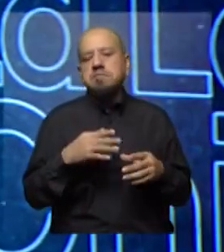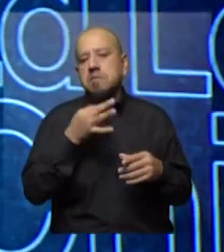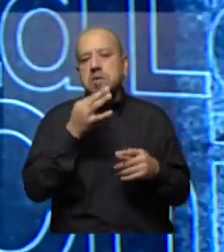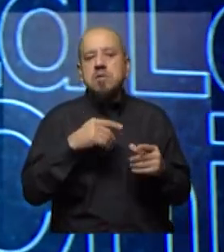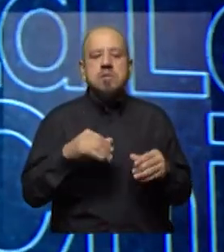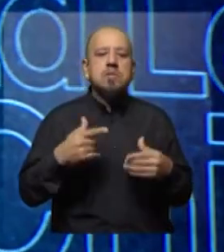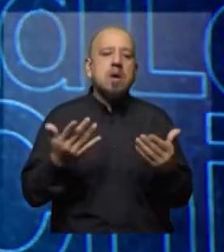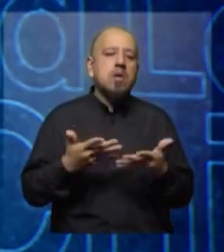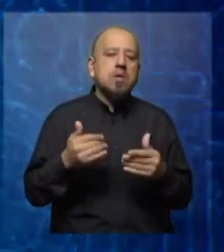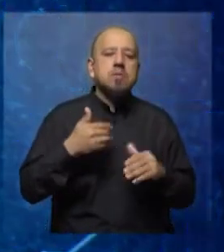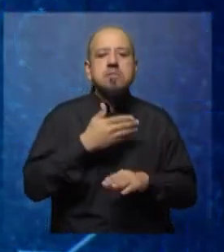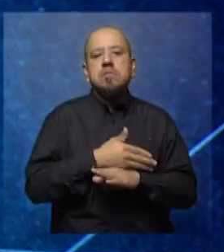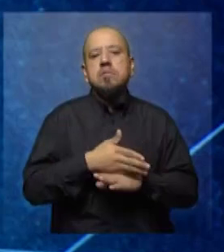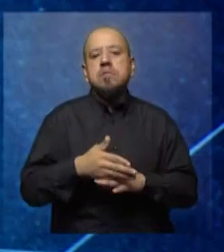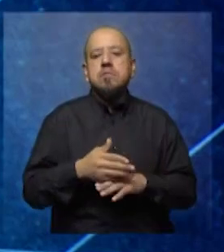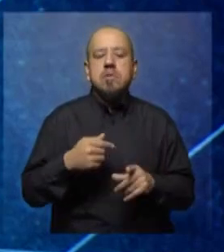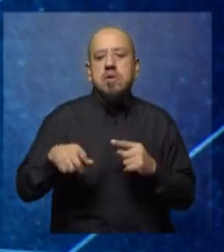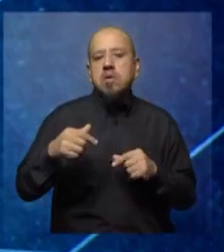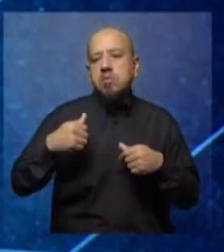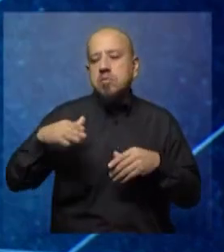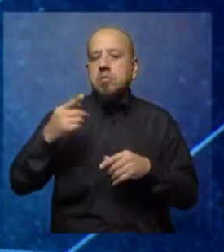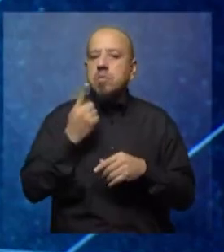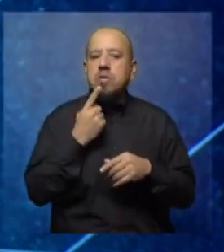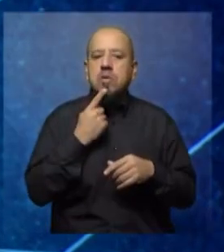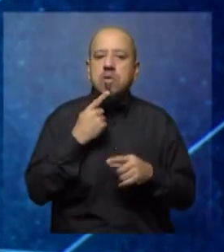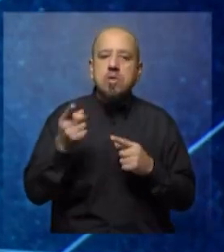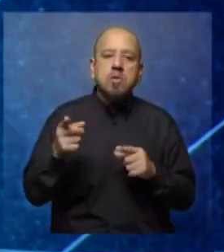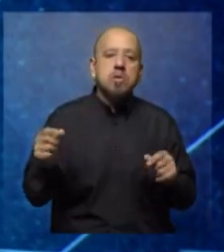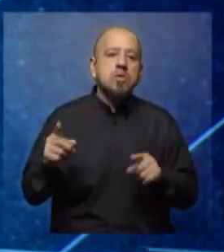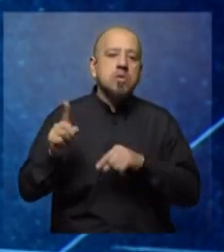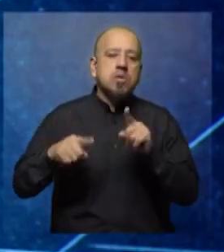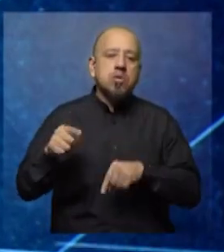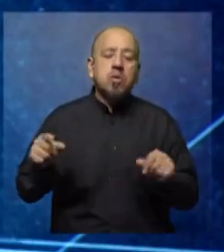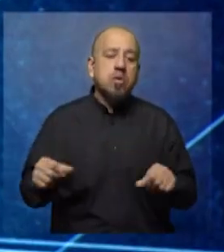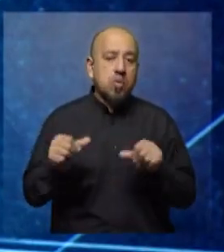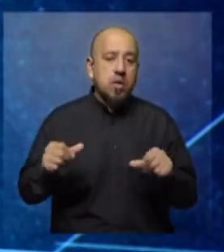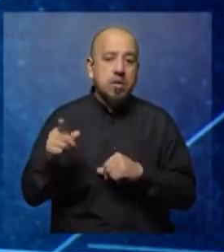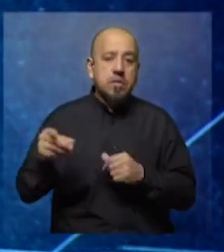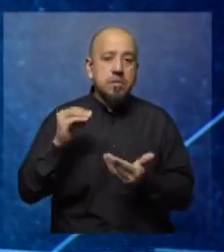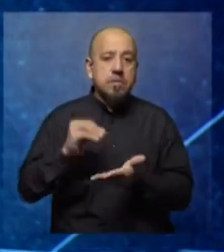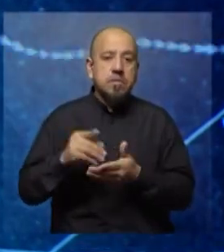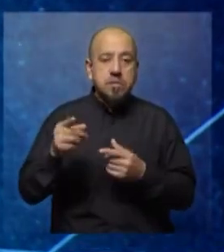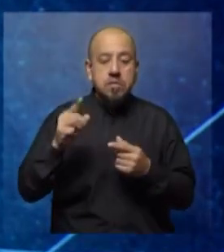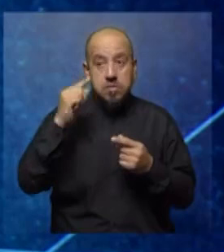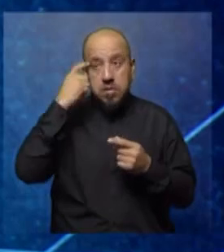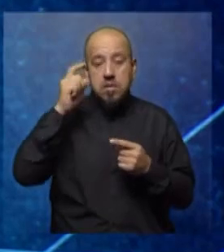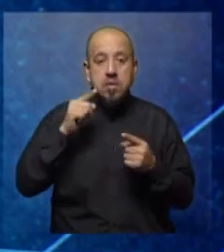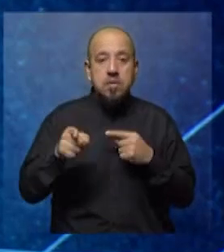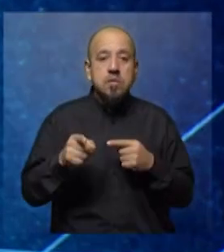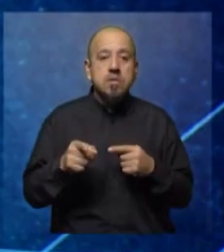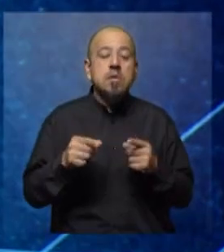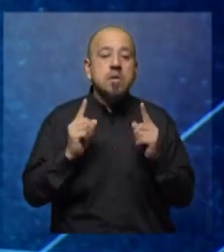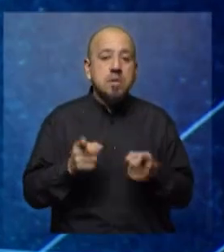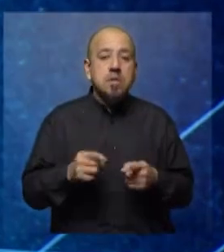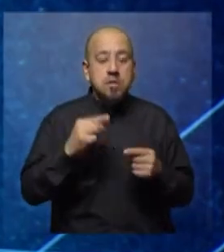Y dice Bueno ahora que los que los tecnócratas o que los políticos o que los gestores se encarguen de aplicar tal o cual modelo el además